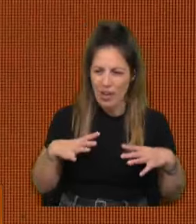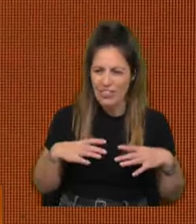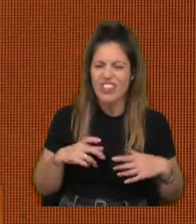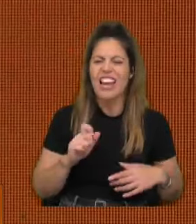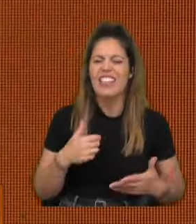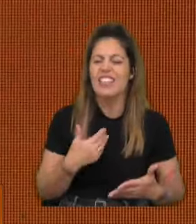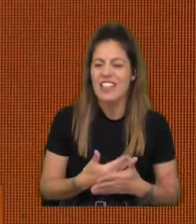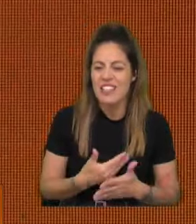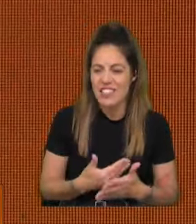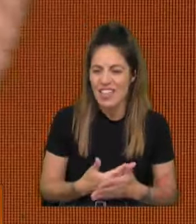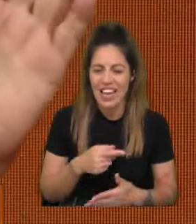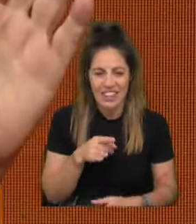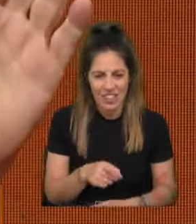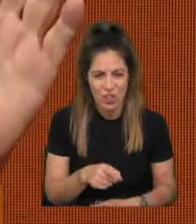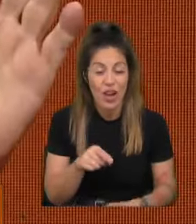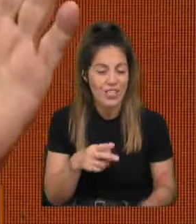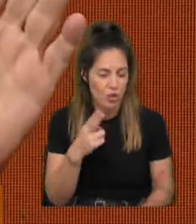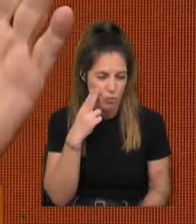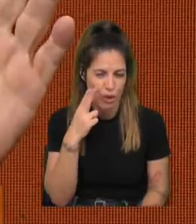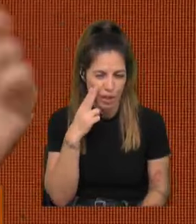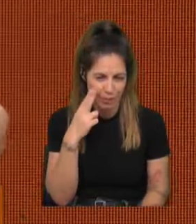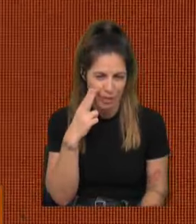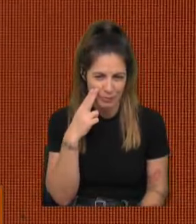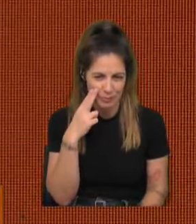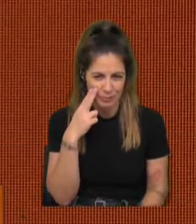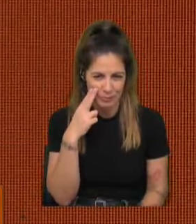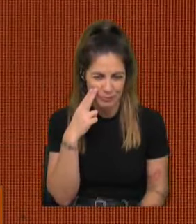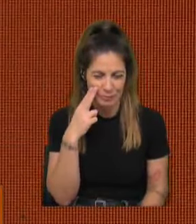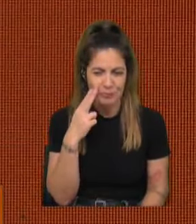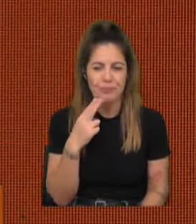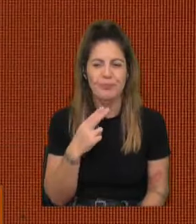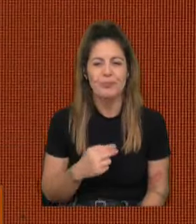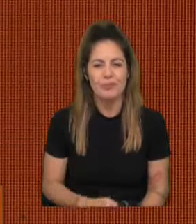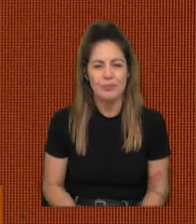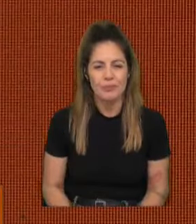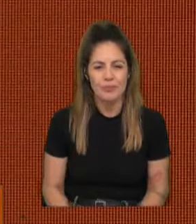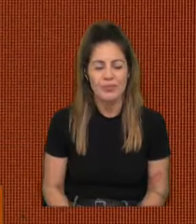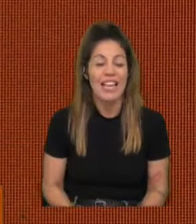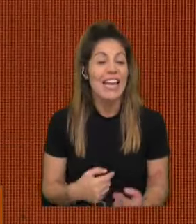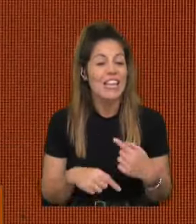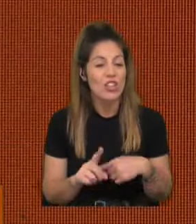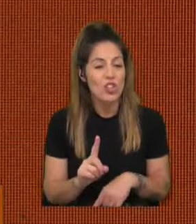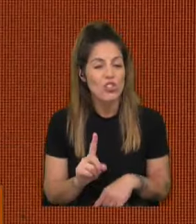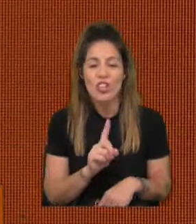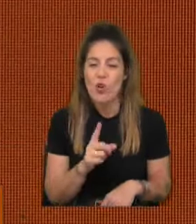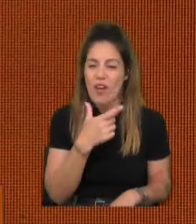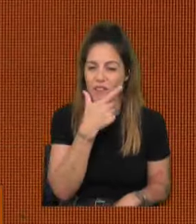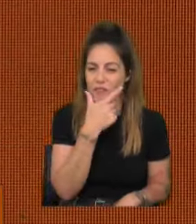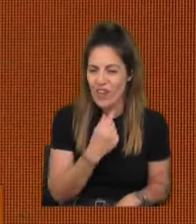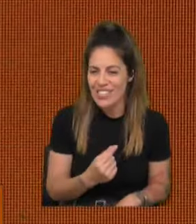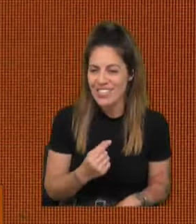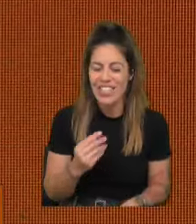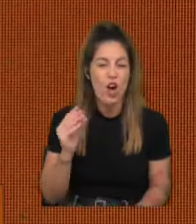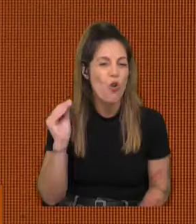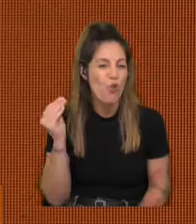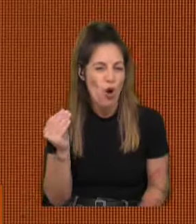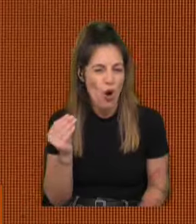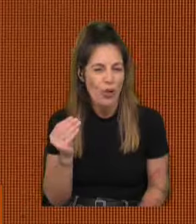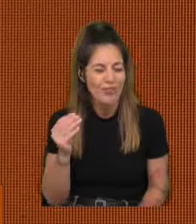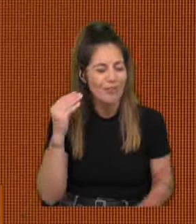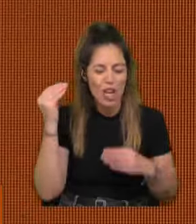ella es es un problema eh Este Entonces no es tan fácil que un joven le